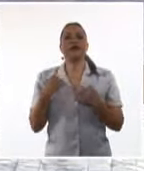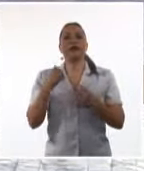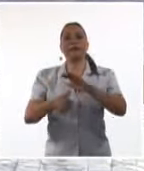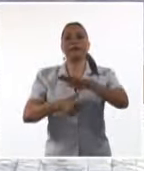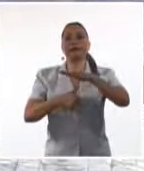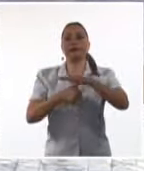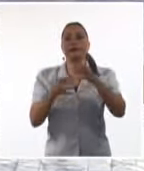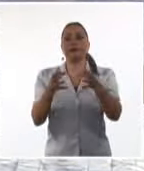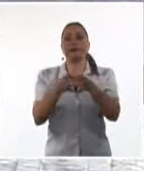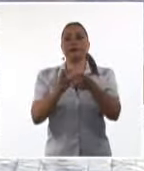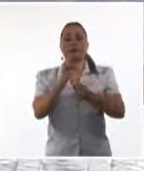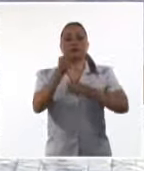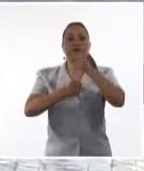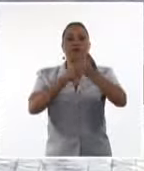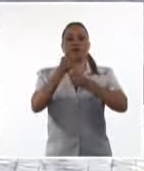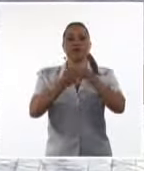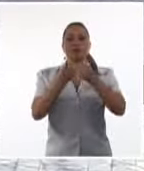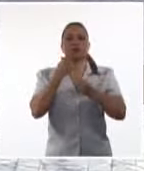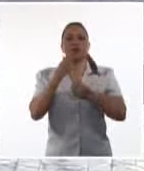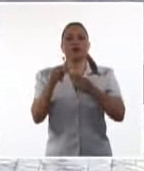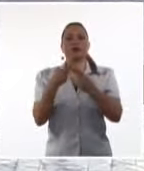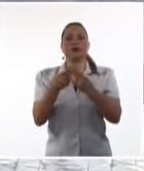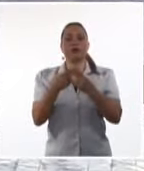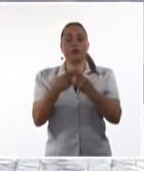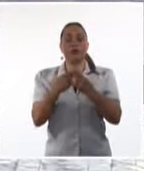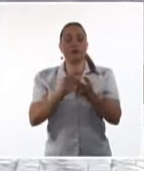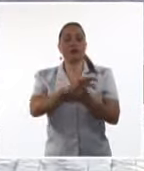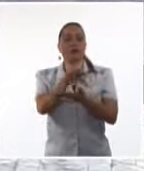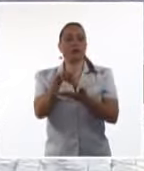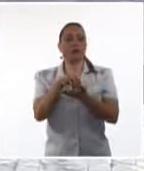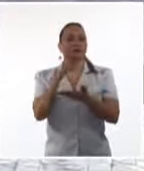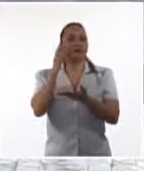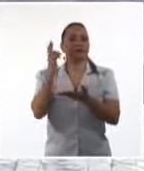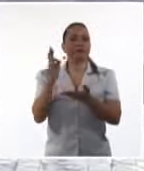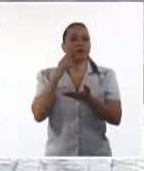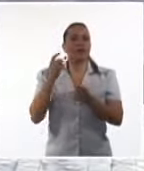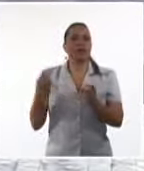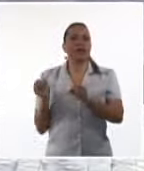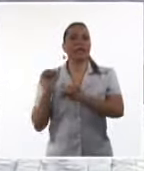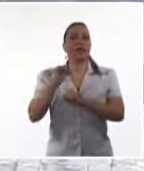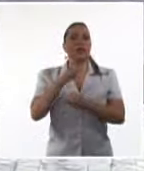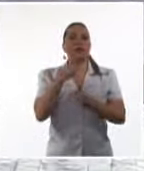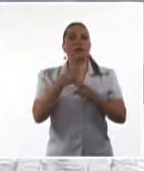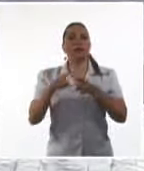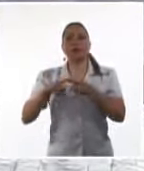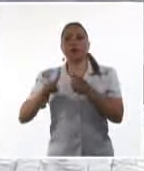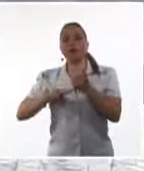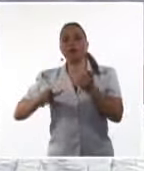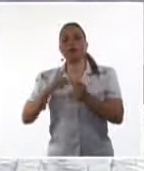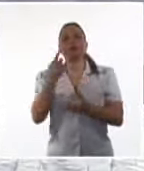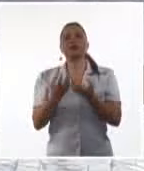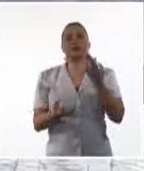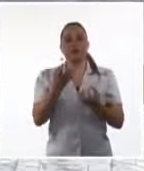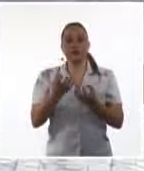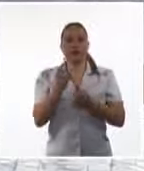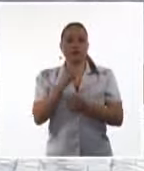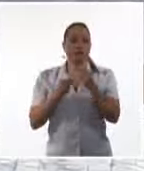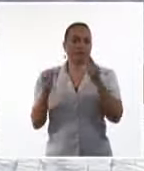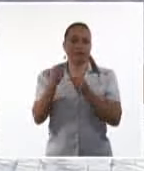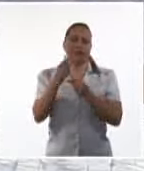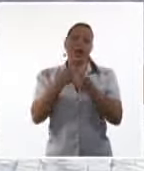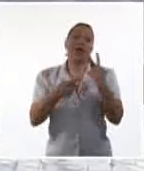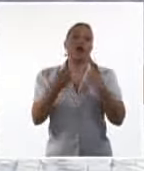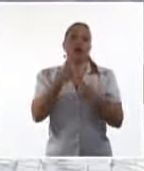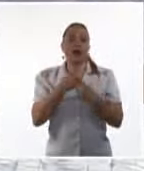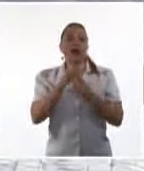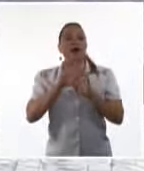Federación Cubana de Boxeo, sobre la edición 60 del Playa Girón, recordarles que en la lucha por provincias y en fuegos sigue siendo la gran revelación, aunque tiene al